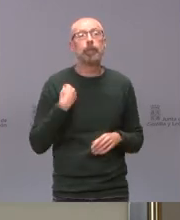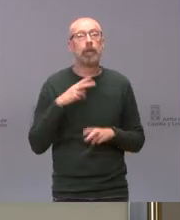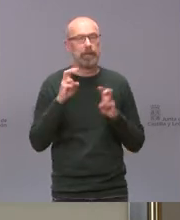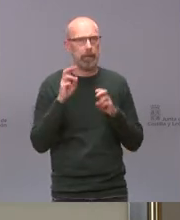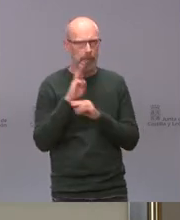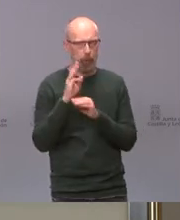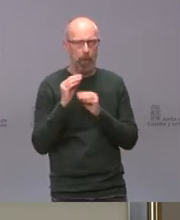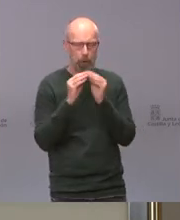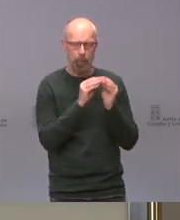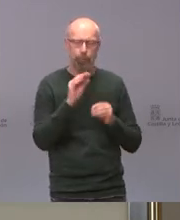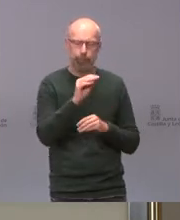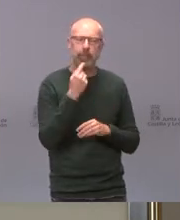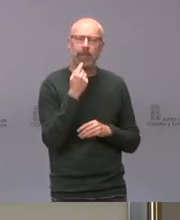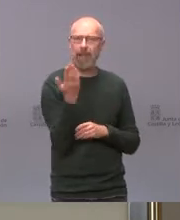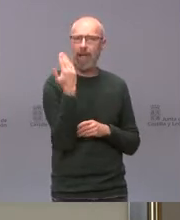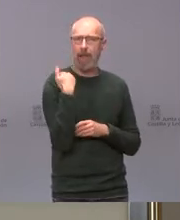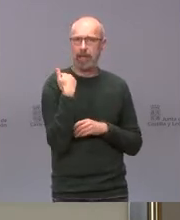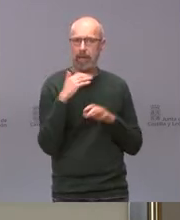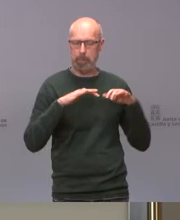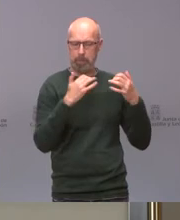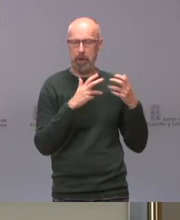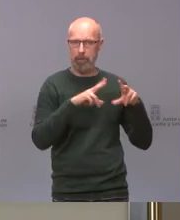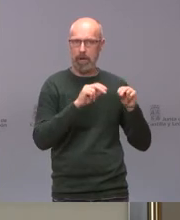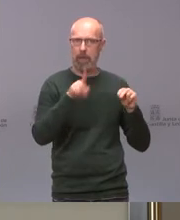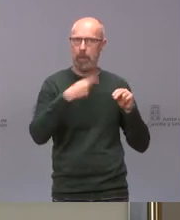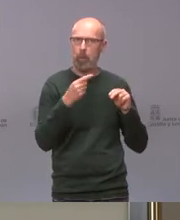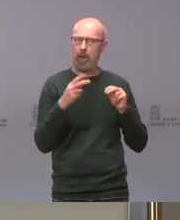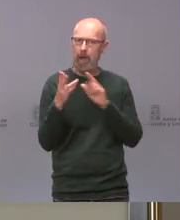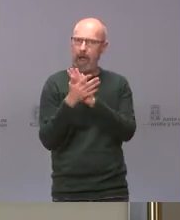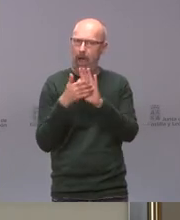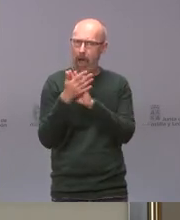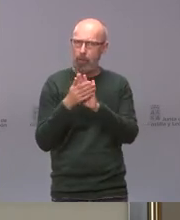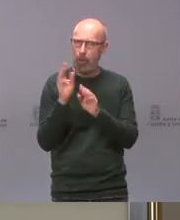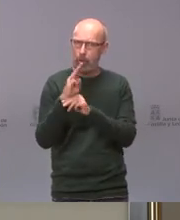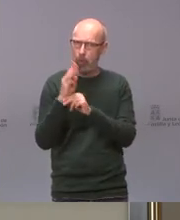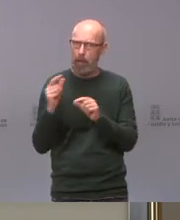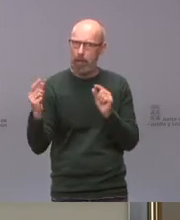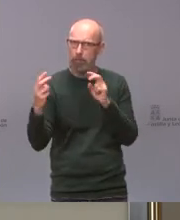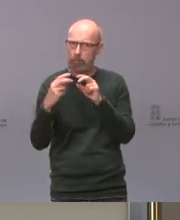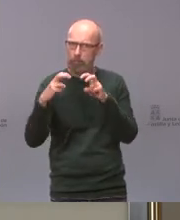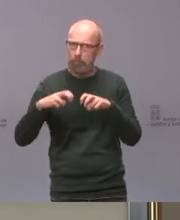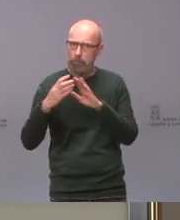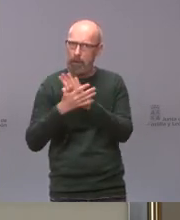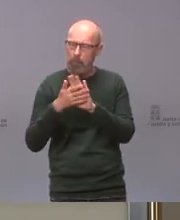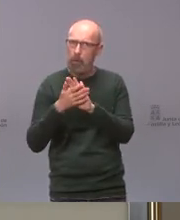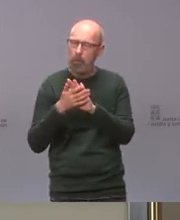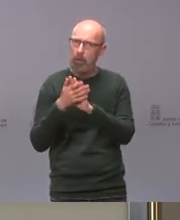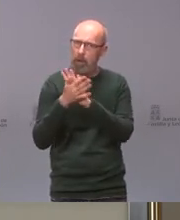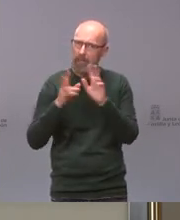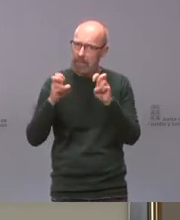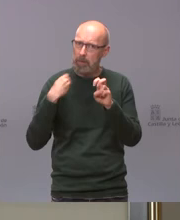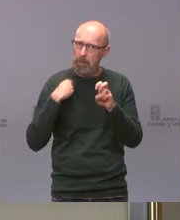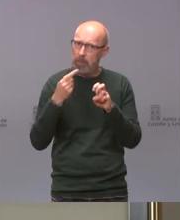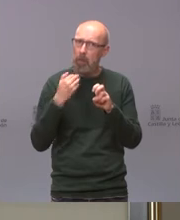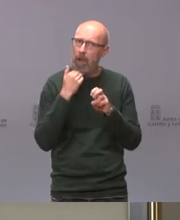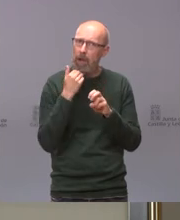al final del pleno creo que habló con el procurador del común, supongo que hablaron de esto, no sé si le trasladó algo y él sí le dijo algo y nos lo